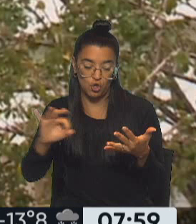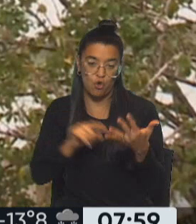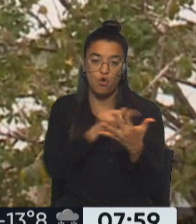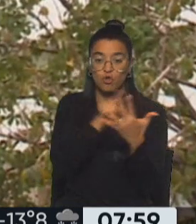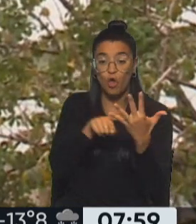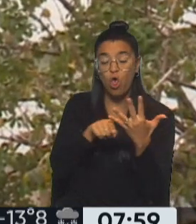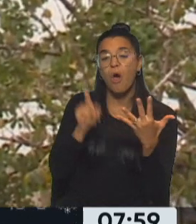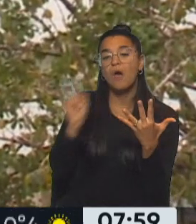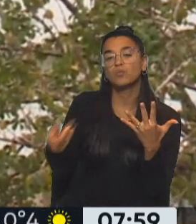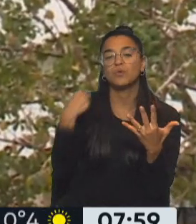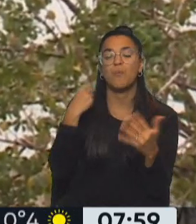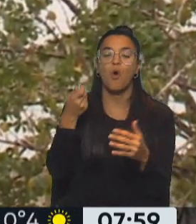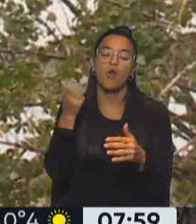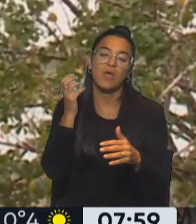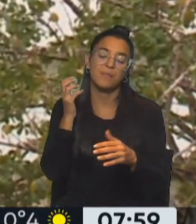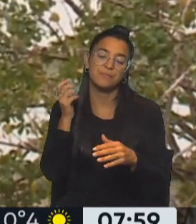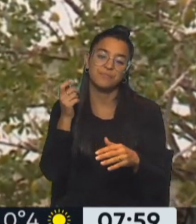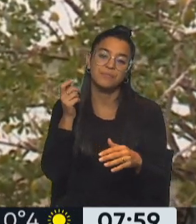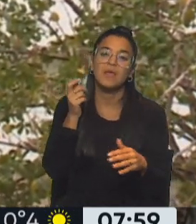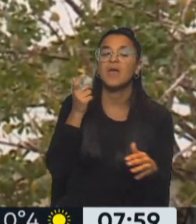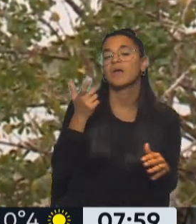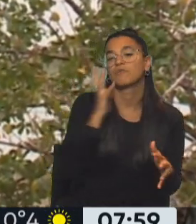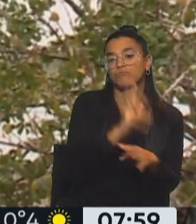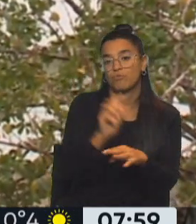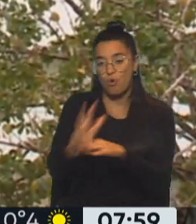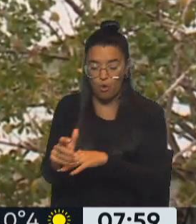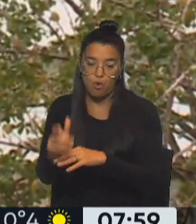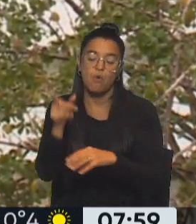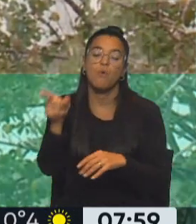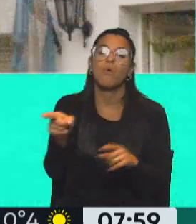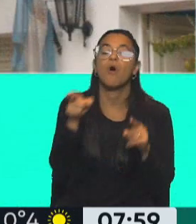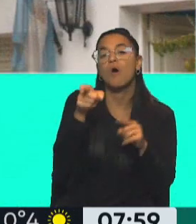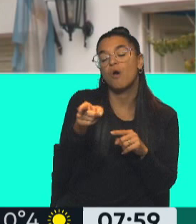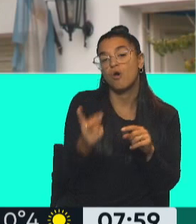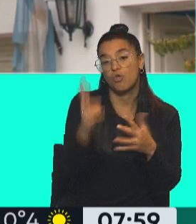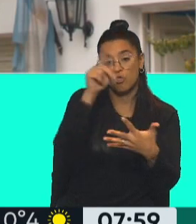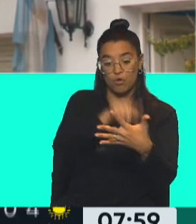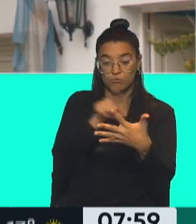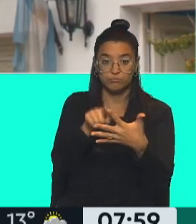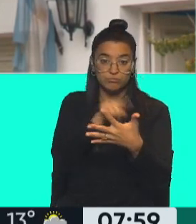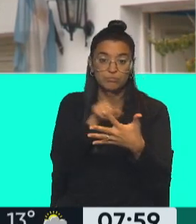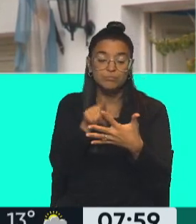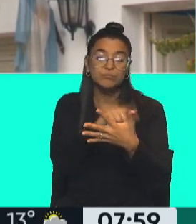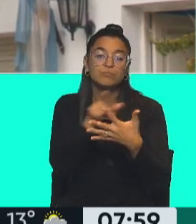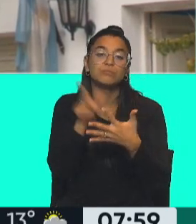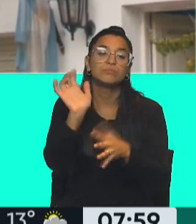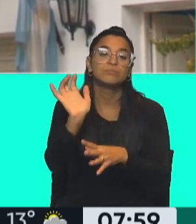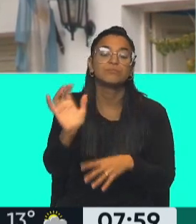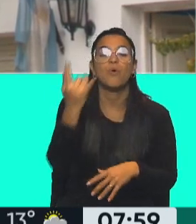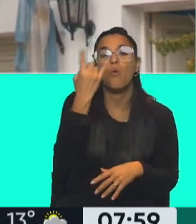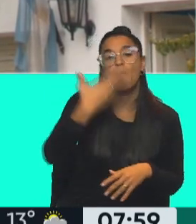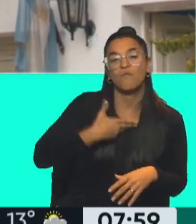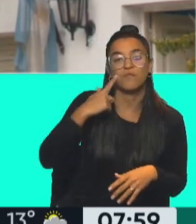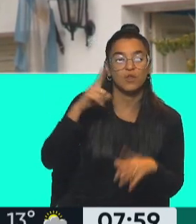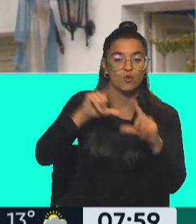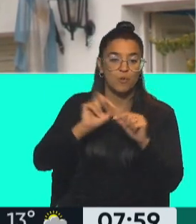acusados por delitos contra la propiedad. Los dos primeros estaban bajo disposición de la UFI número